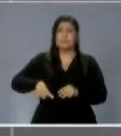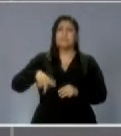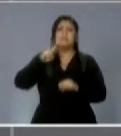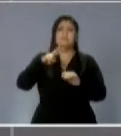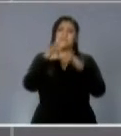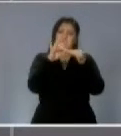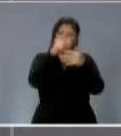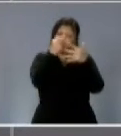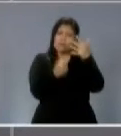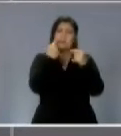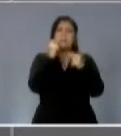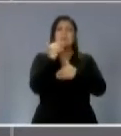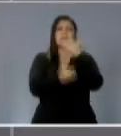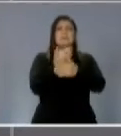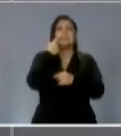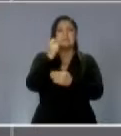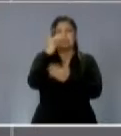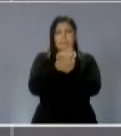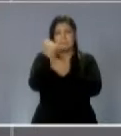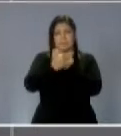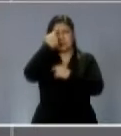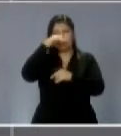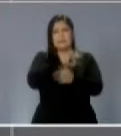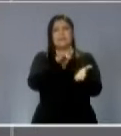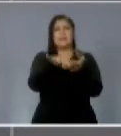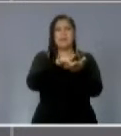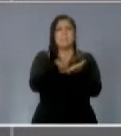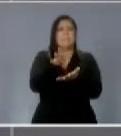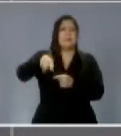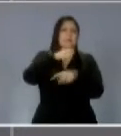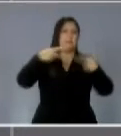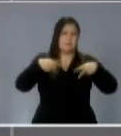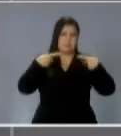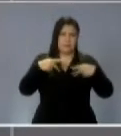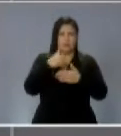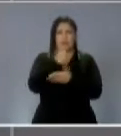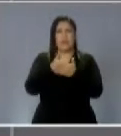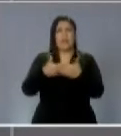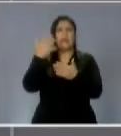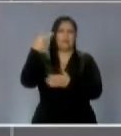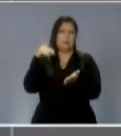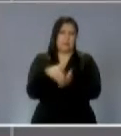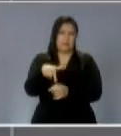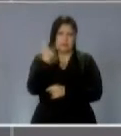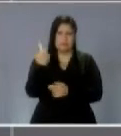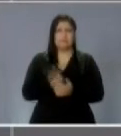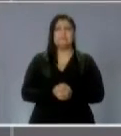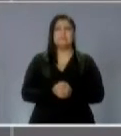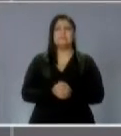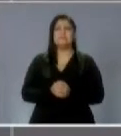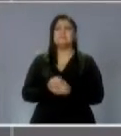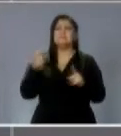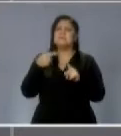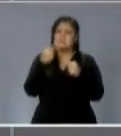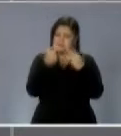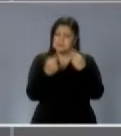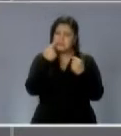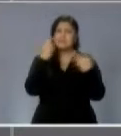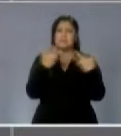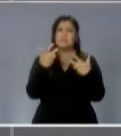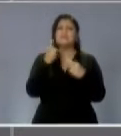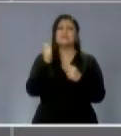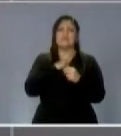de contribuyentes que hace 6 años, y una deuda manejable con tendencia decreciente. Y no